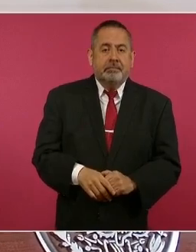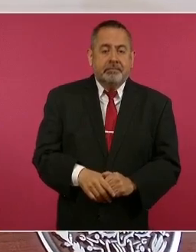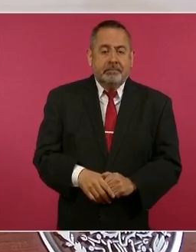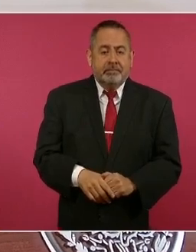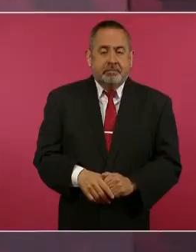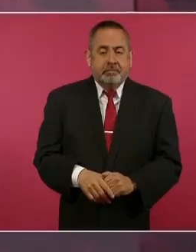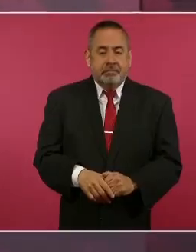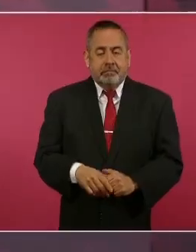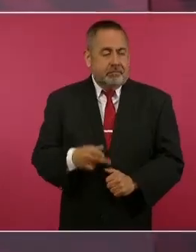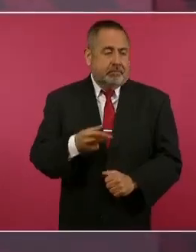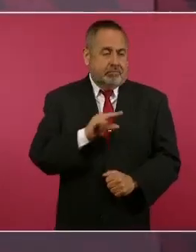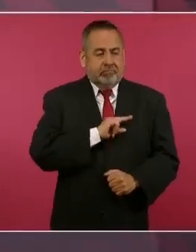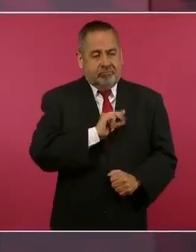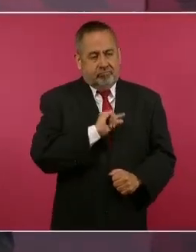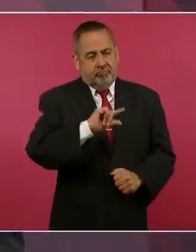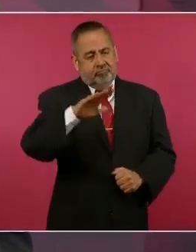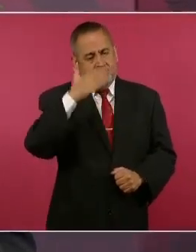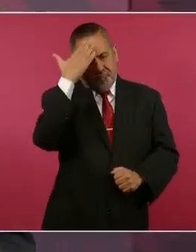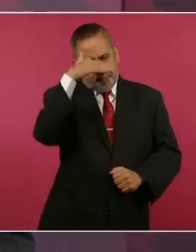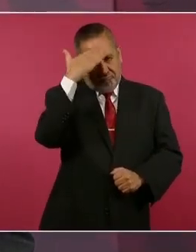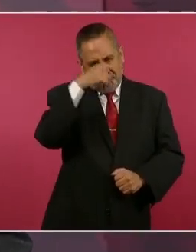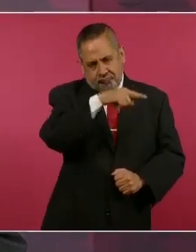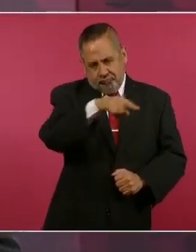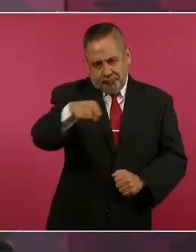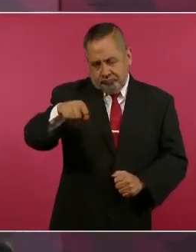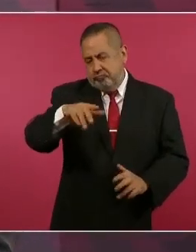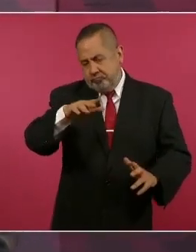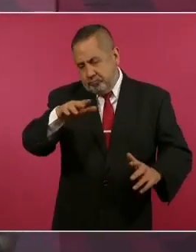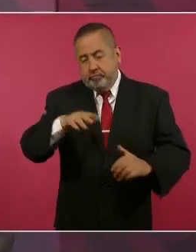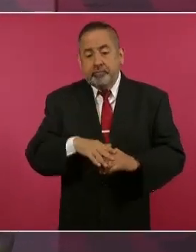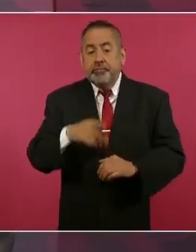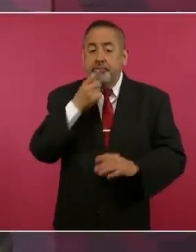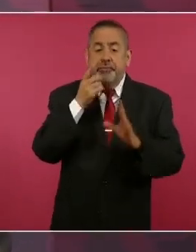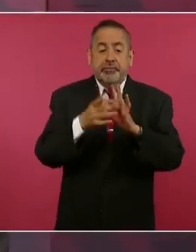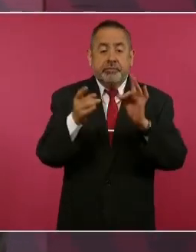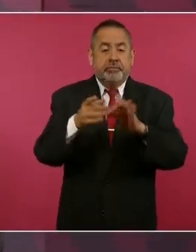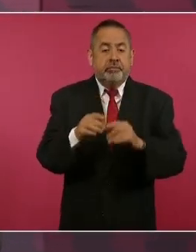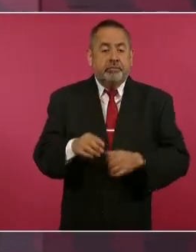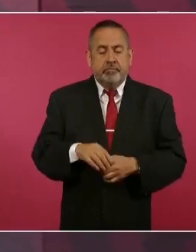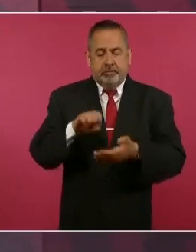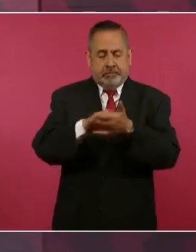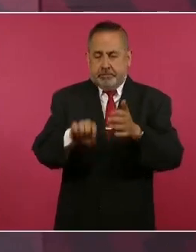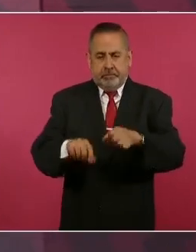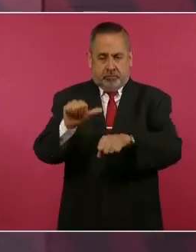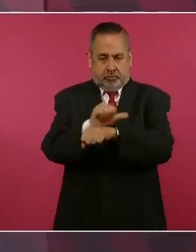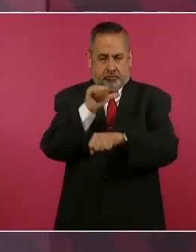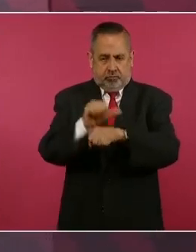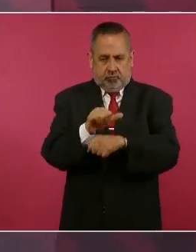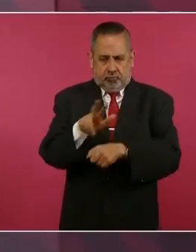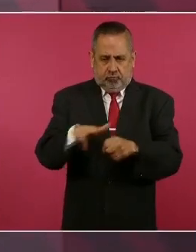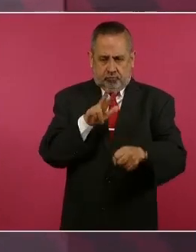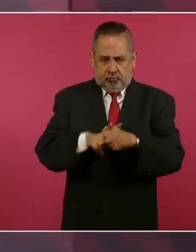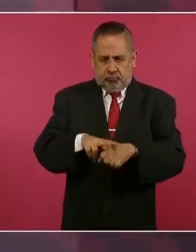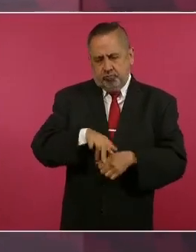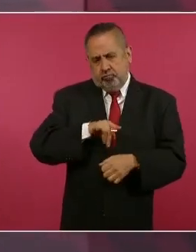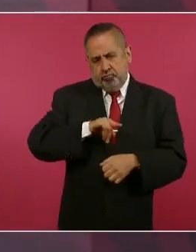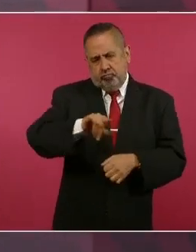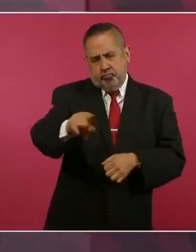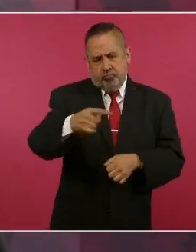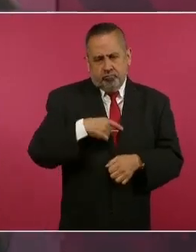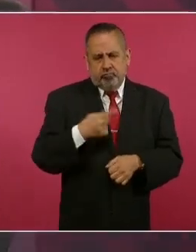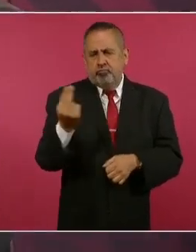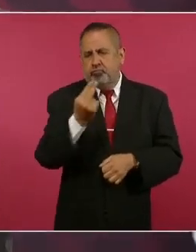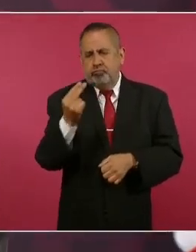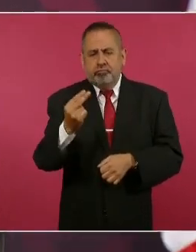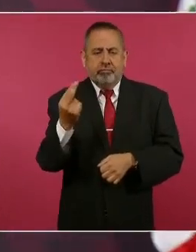pues solo los especialistas, que hablan de que un vehículo normal requiere de 20,